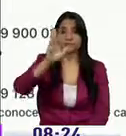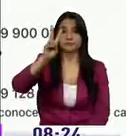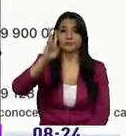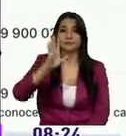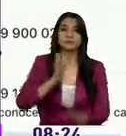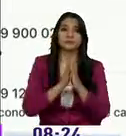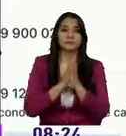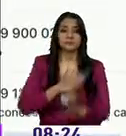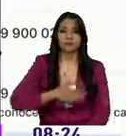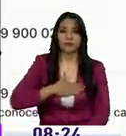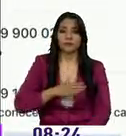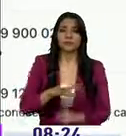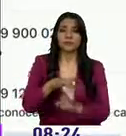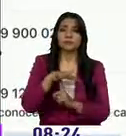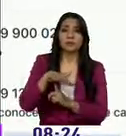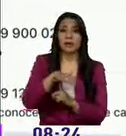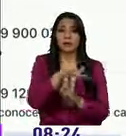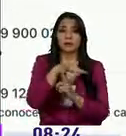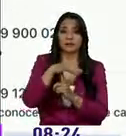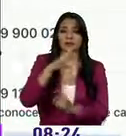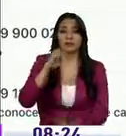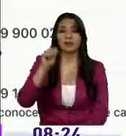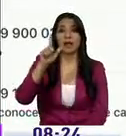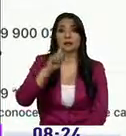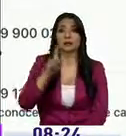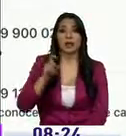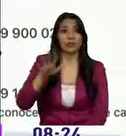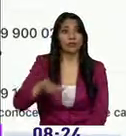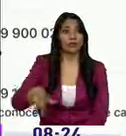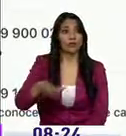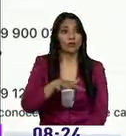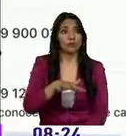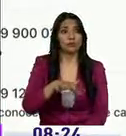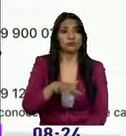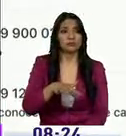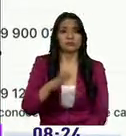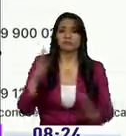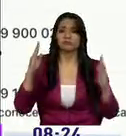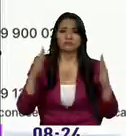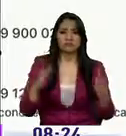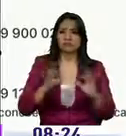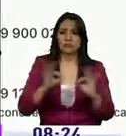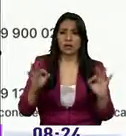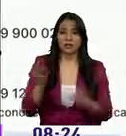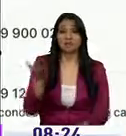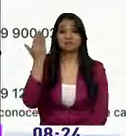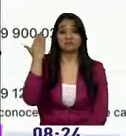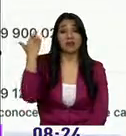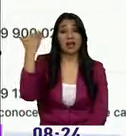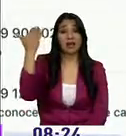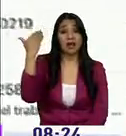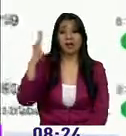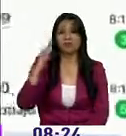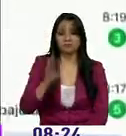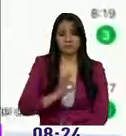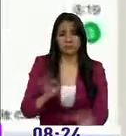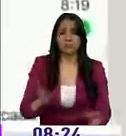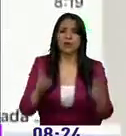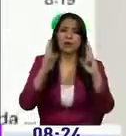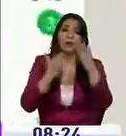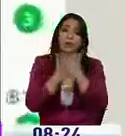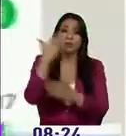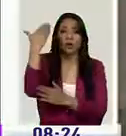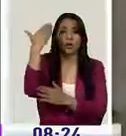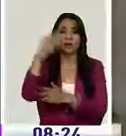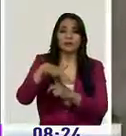nos ayuden en el parque del calzado, que nos hemos tenido la atención el alcalde saliente. Esperemos que el alcalde entrante nos ayude con el parque